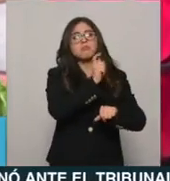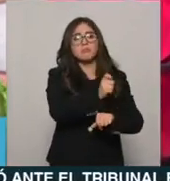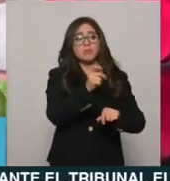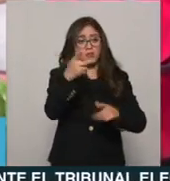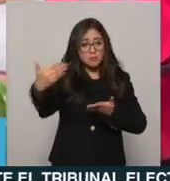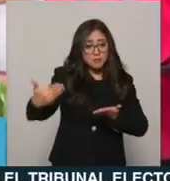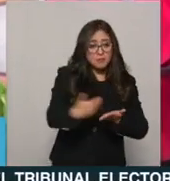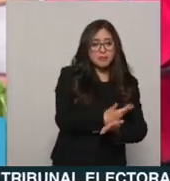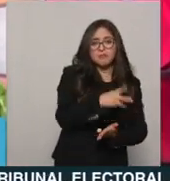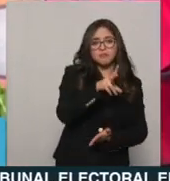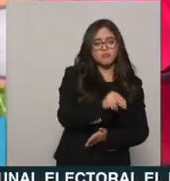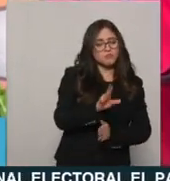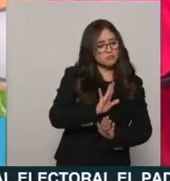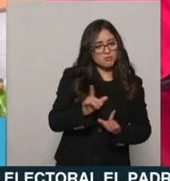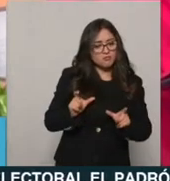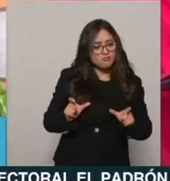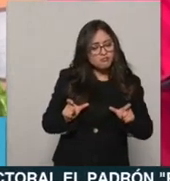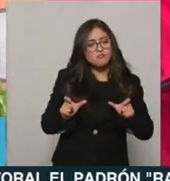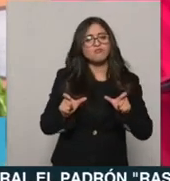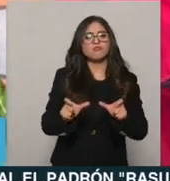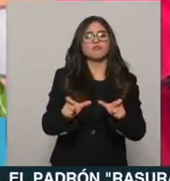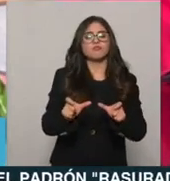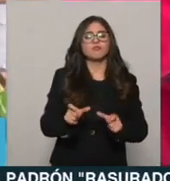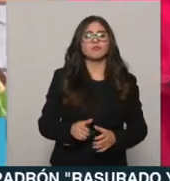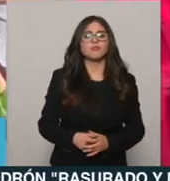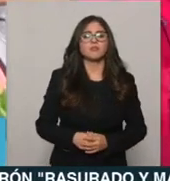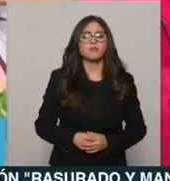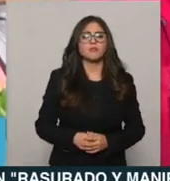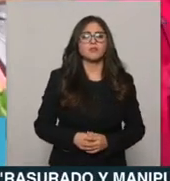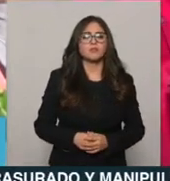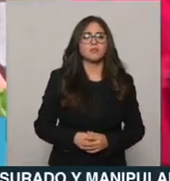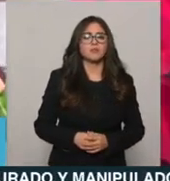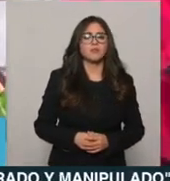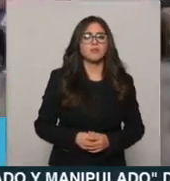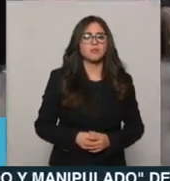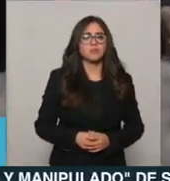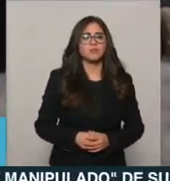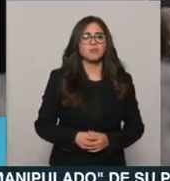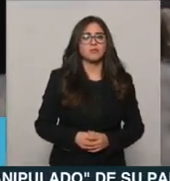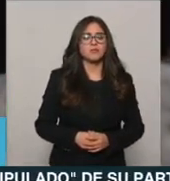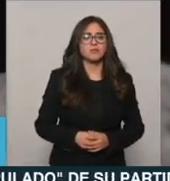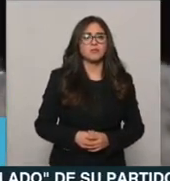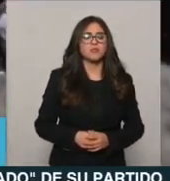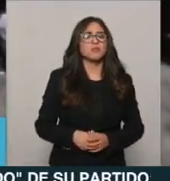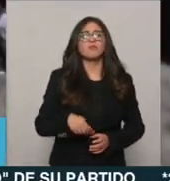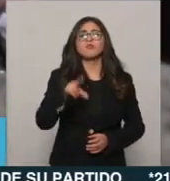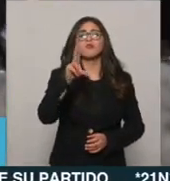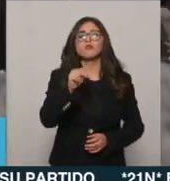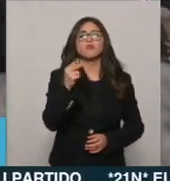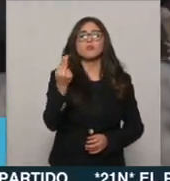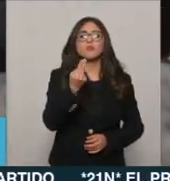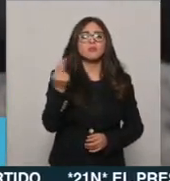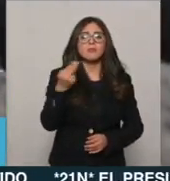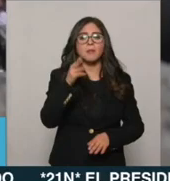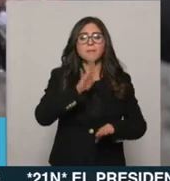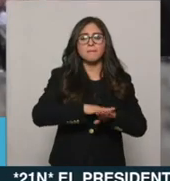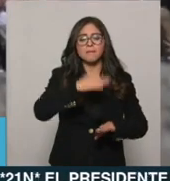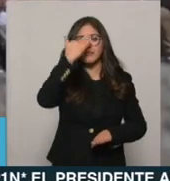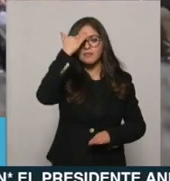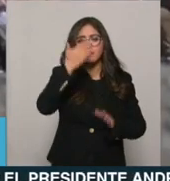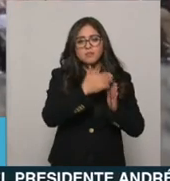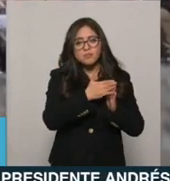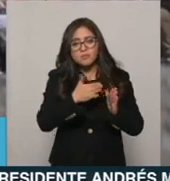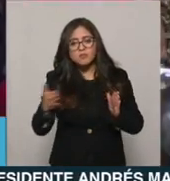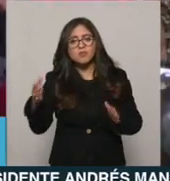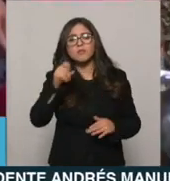el flujo migratorio, no sería necesario ampliar este periodo y por supuesto las revisiones,